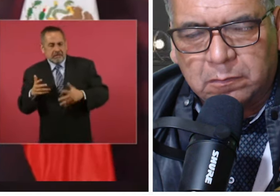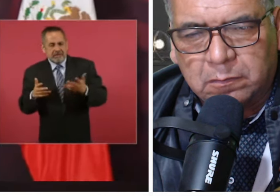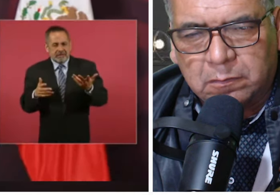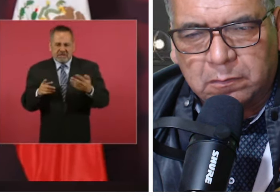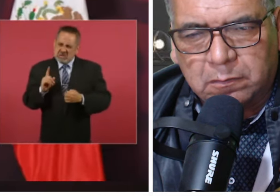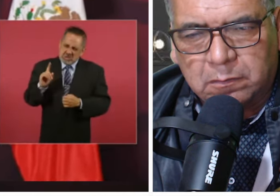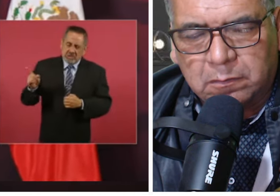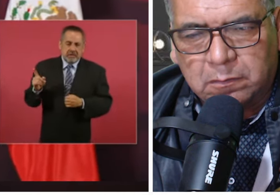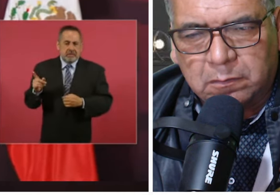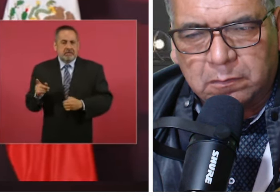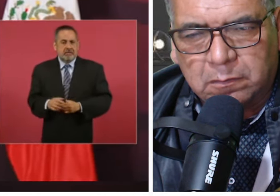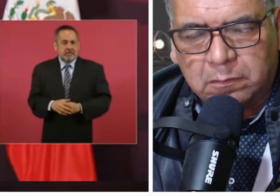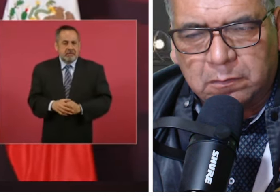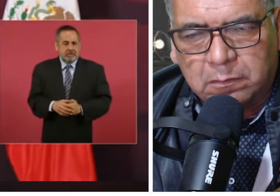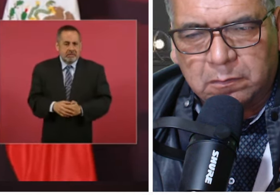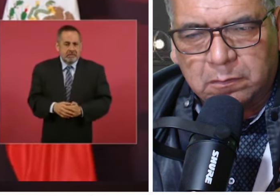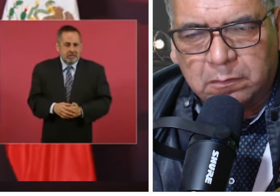señalando